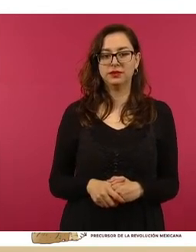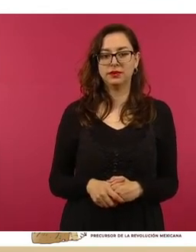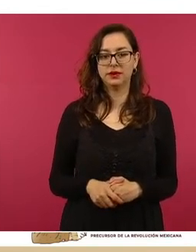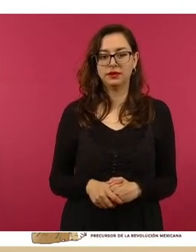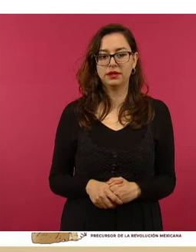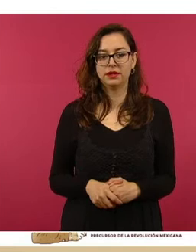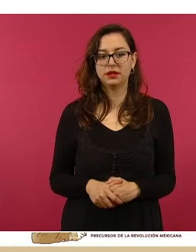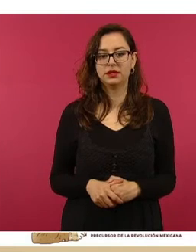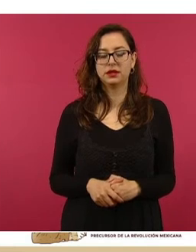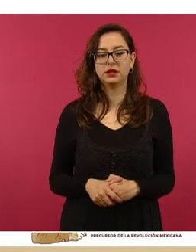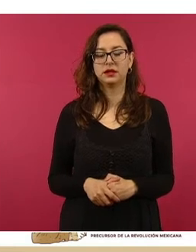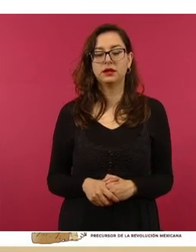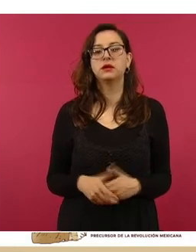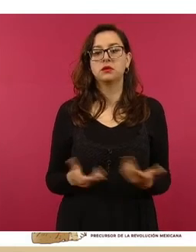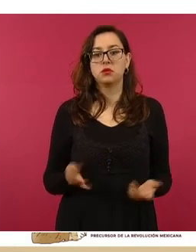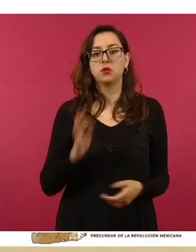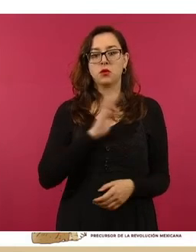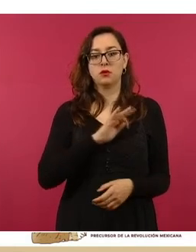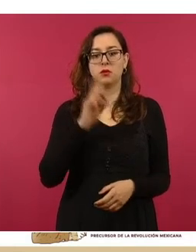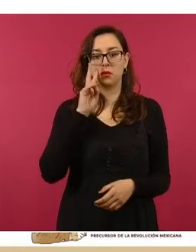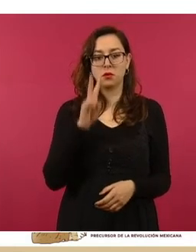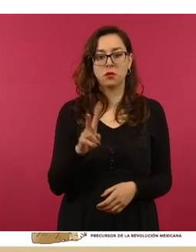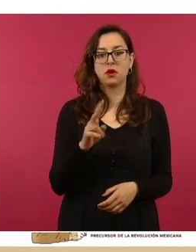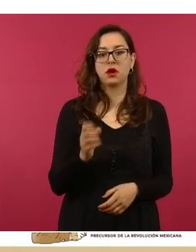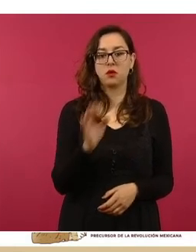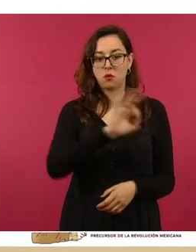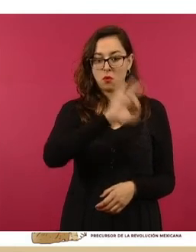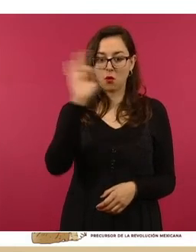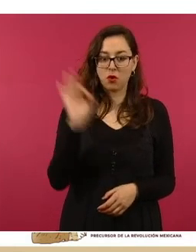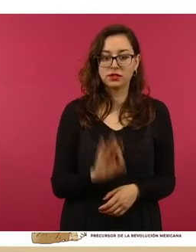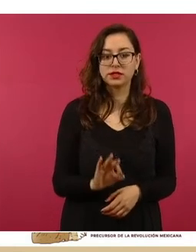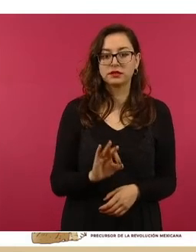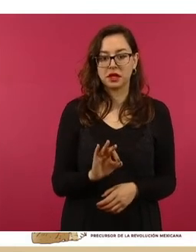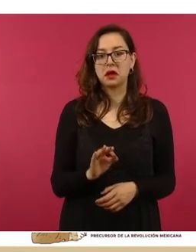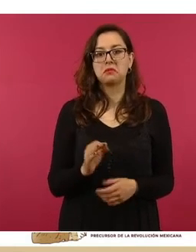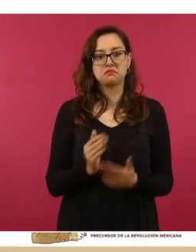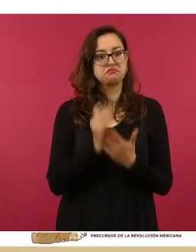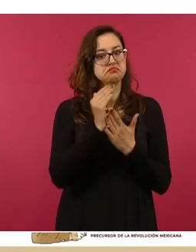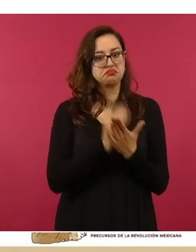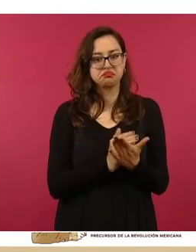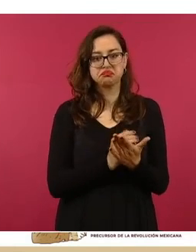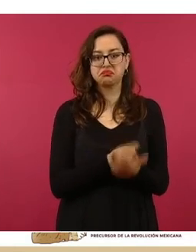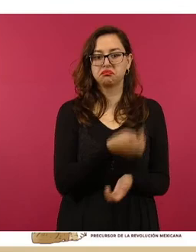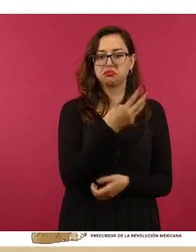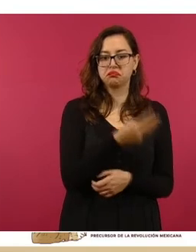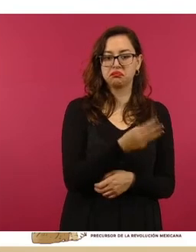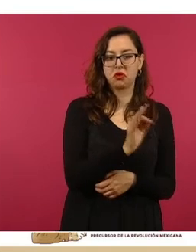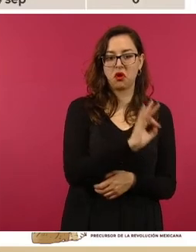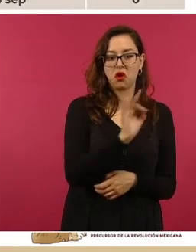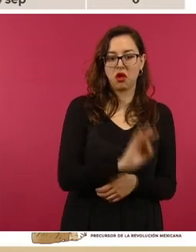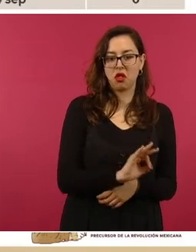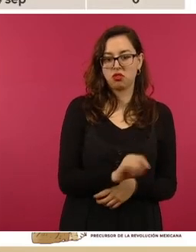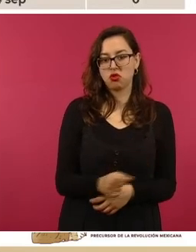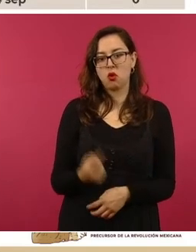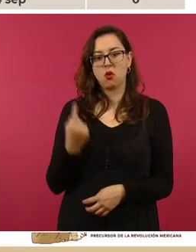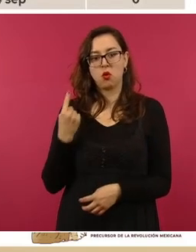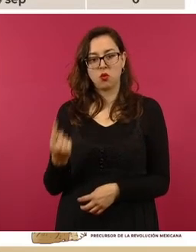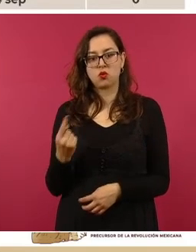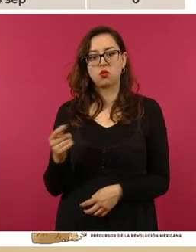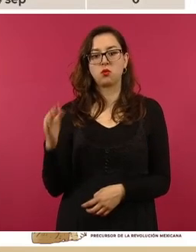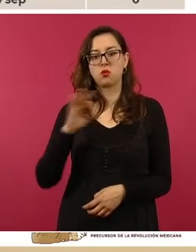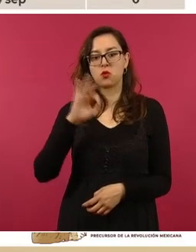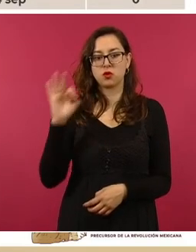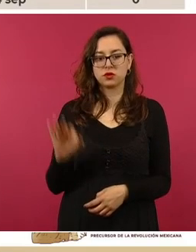porcentajes se conservan aún muy bajos, 3% y 1%. En la siguiente mostramos ahora la curva epidémica de